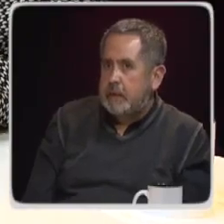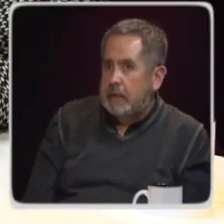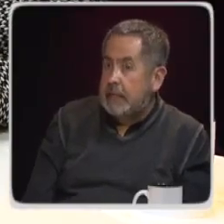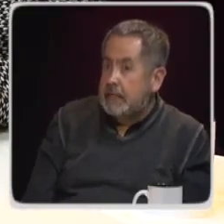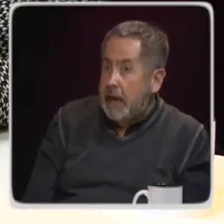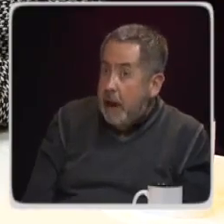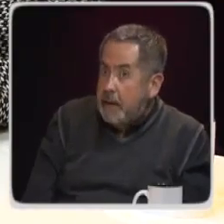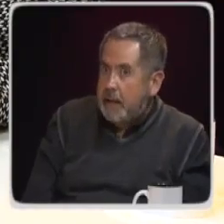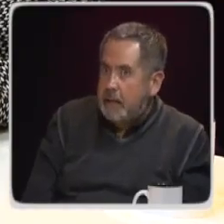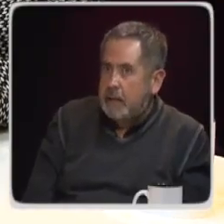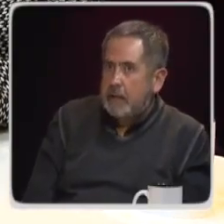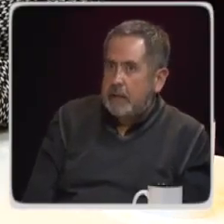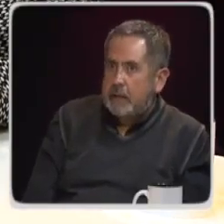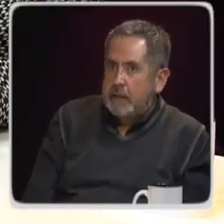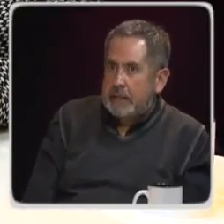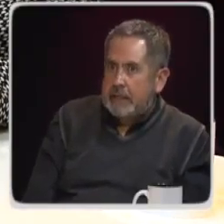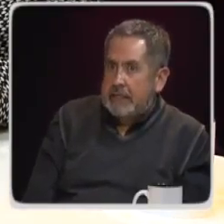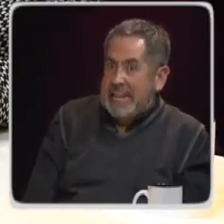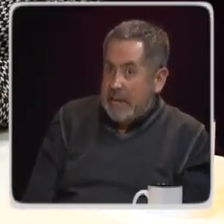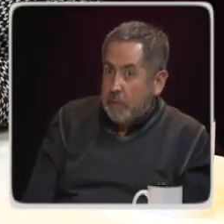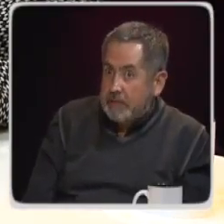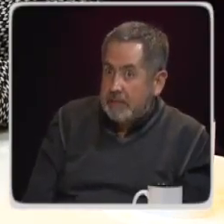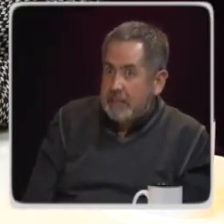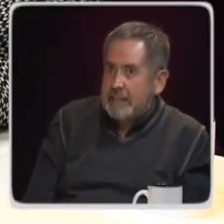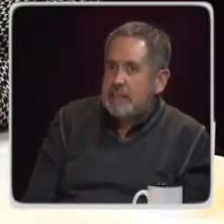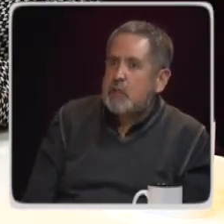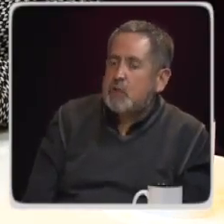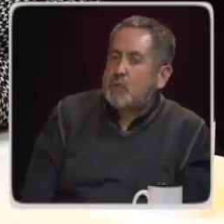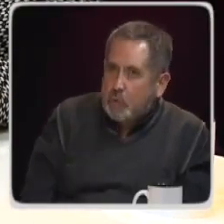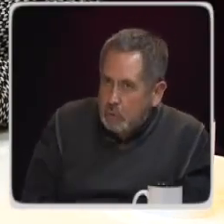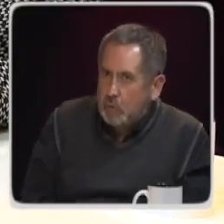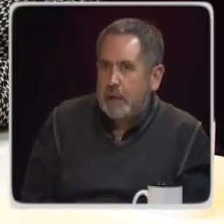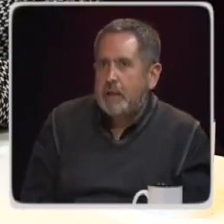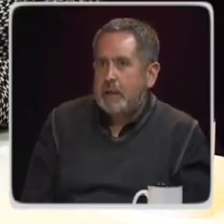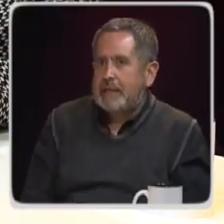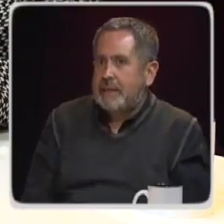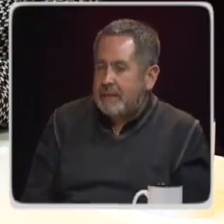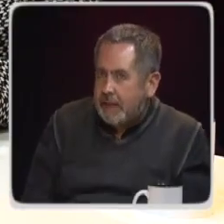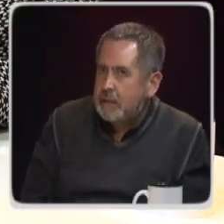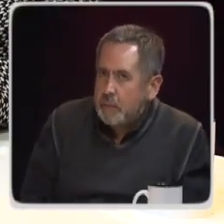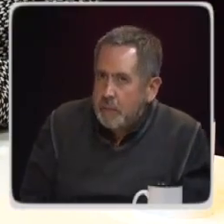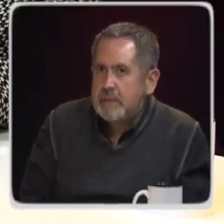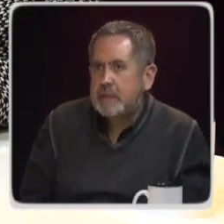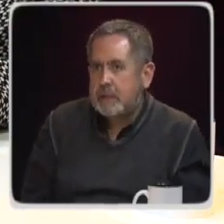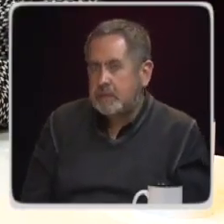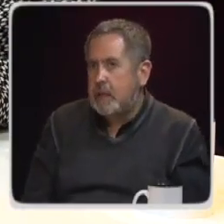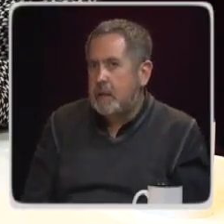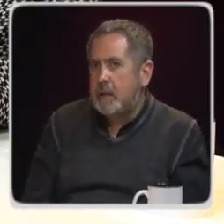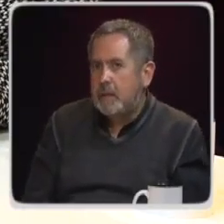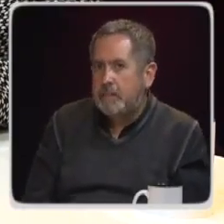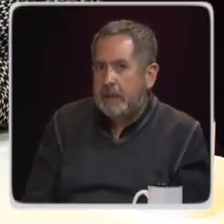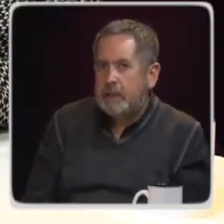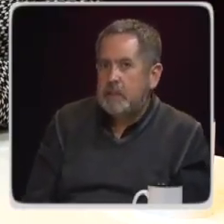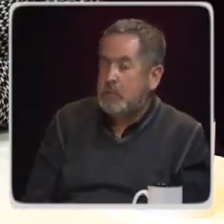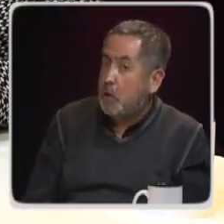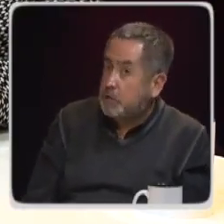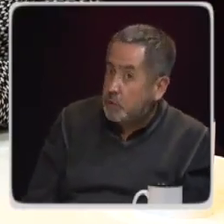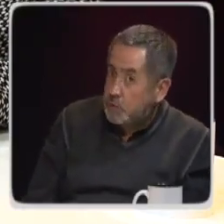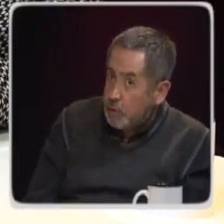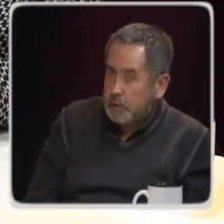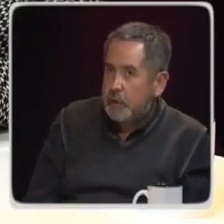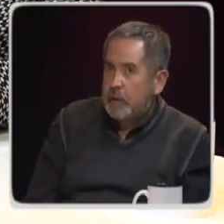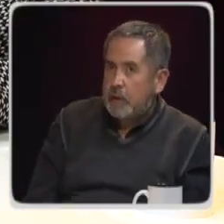ahí pendiente que no tiene destinatario. Y hablando claramente, pues tenemos 3.3 millones de personas que